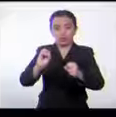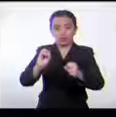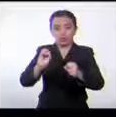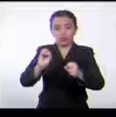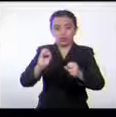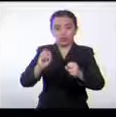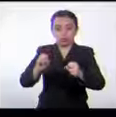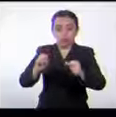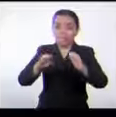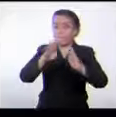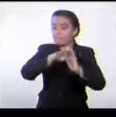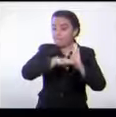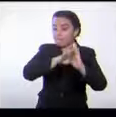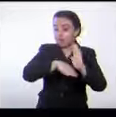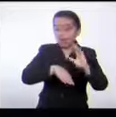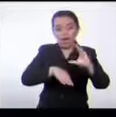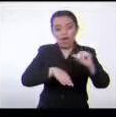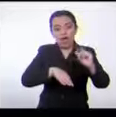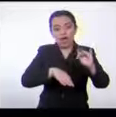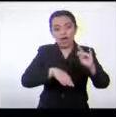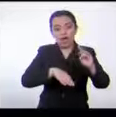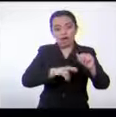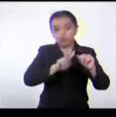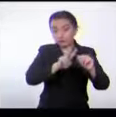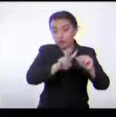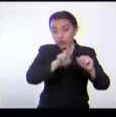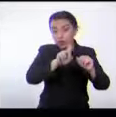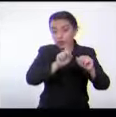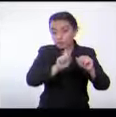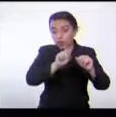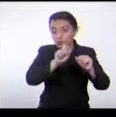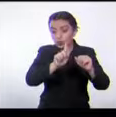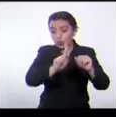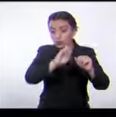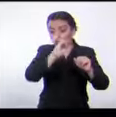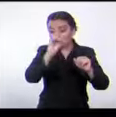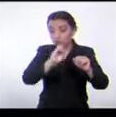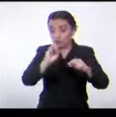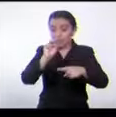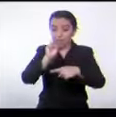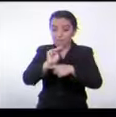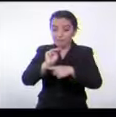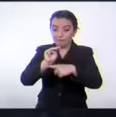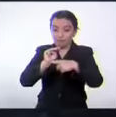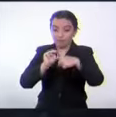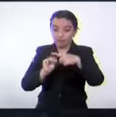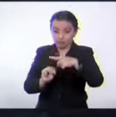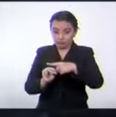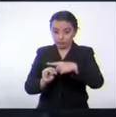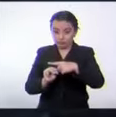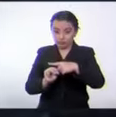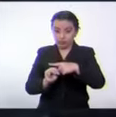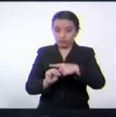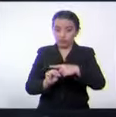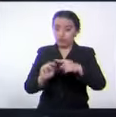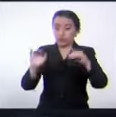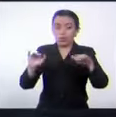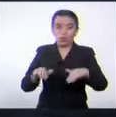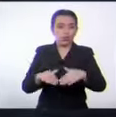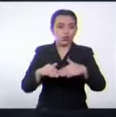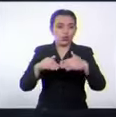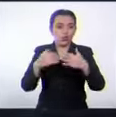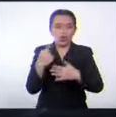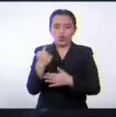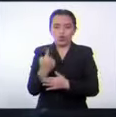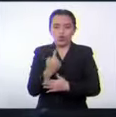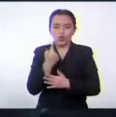del 2.1% masa sobre masa? Por tanto, no hay un solo tipo de acero,